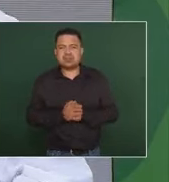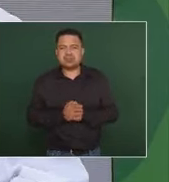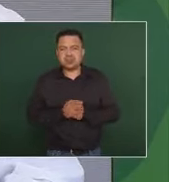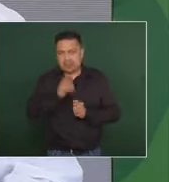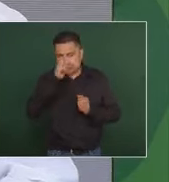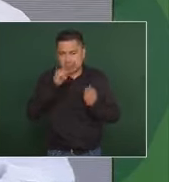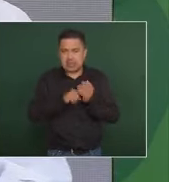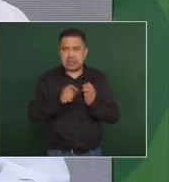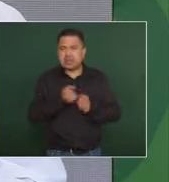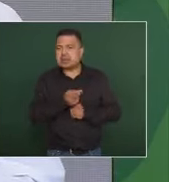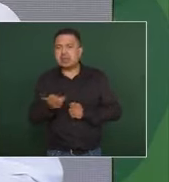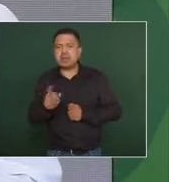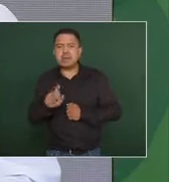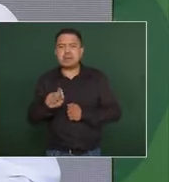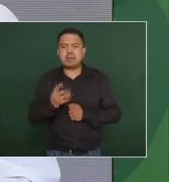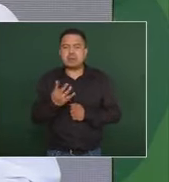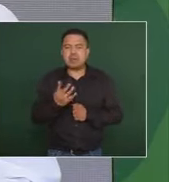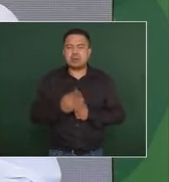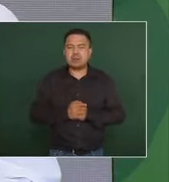creo que eran 24